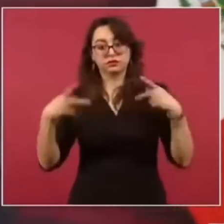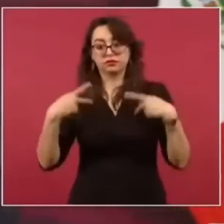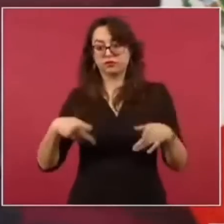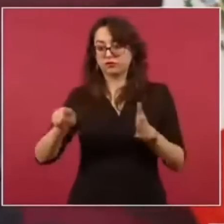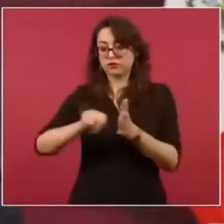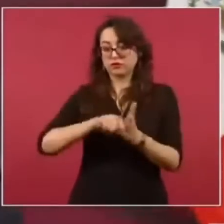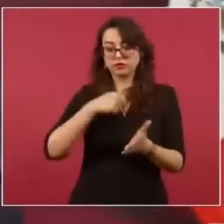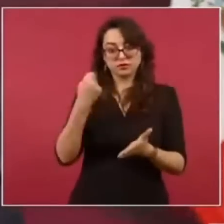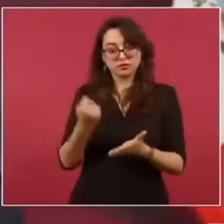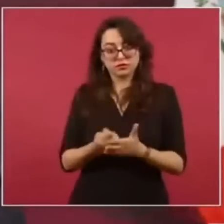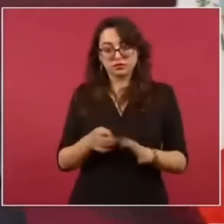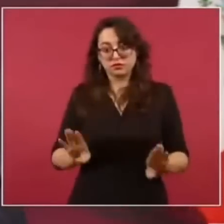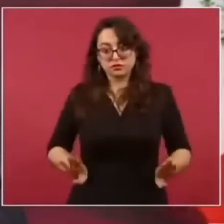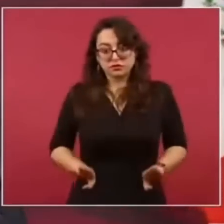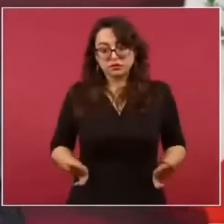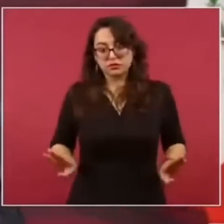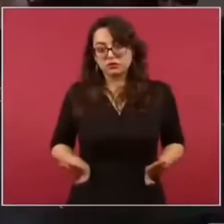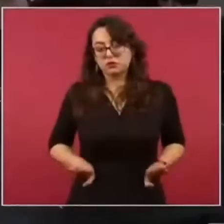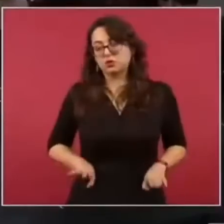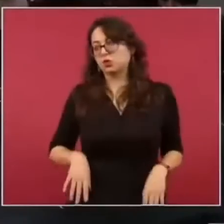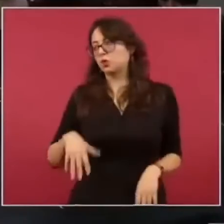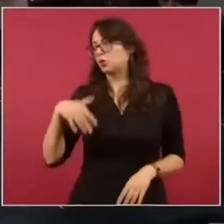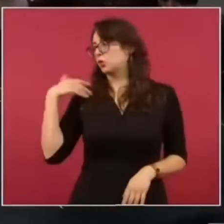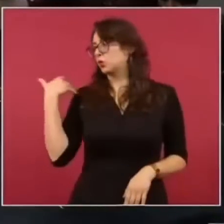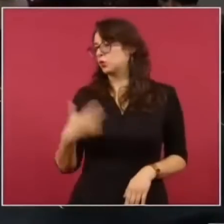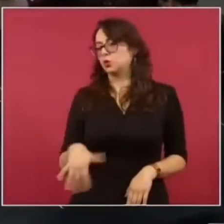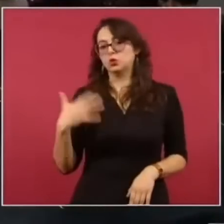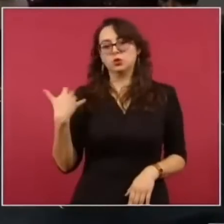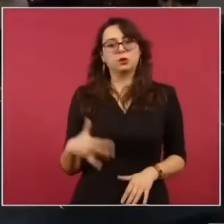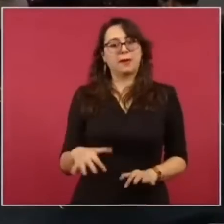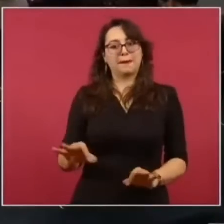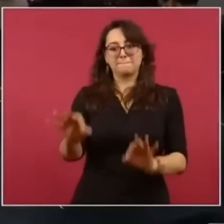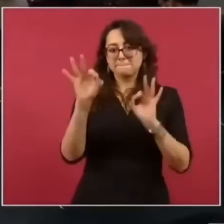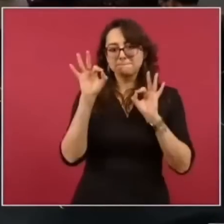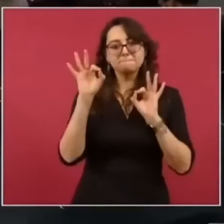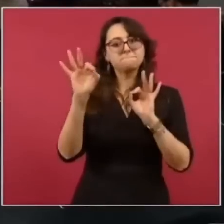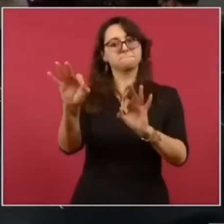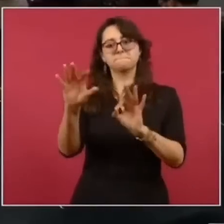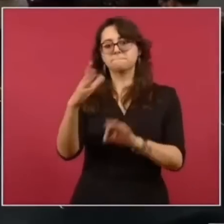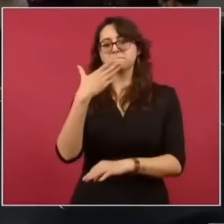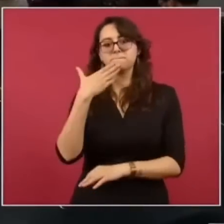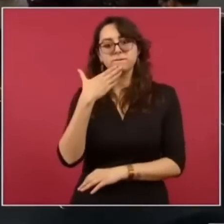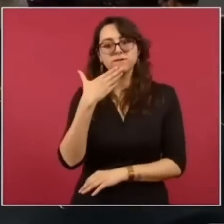los tamaulipecos en lo